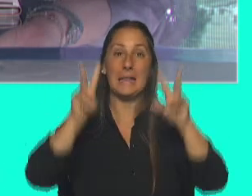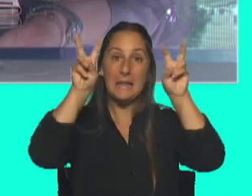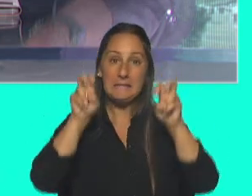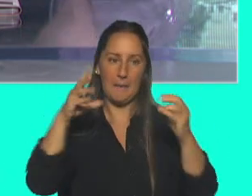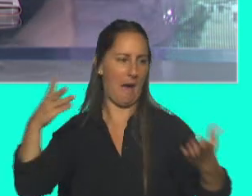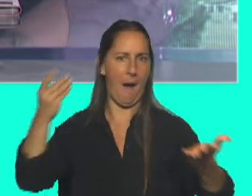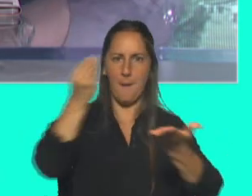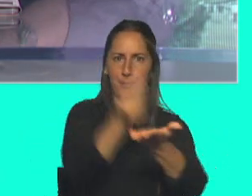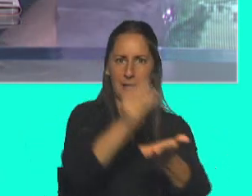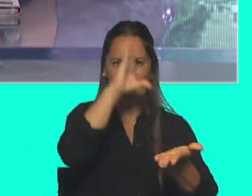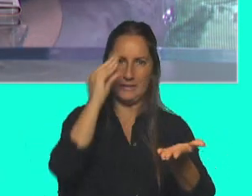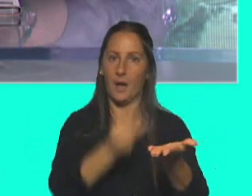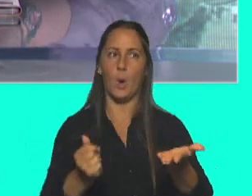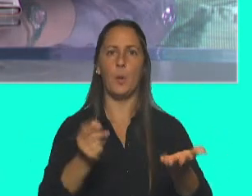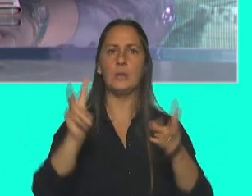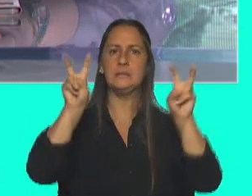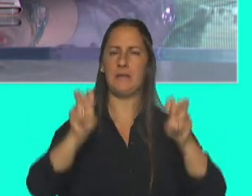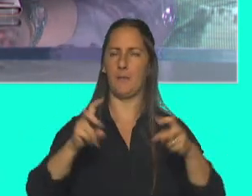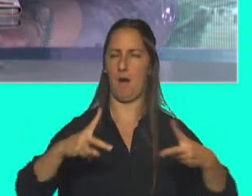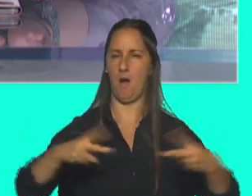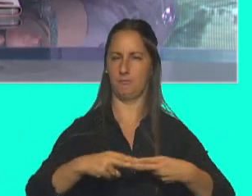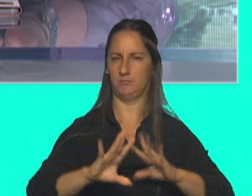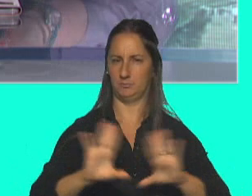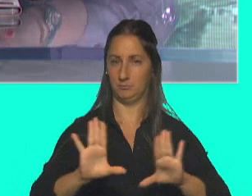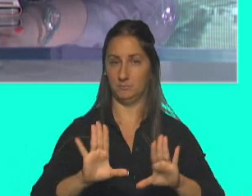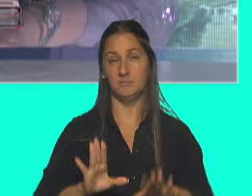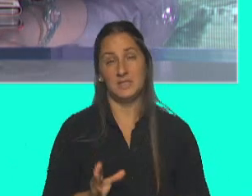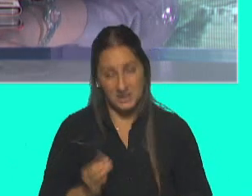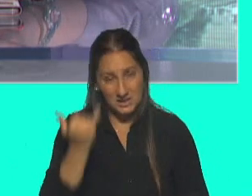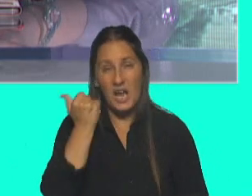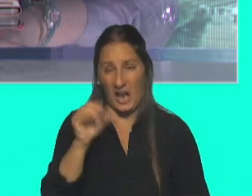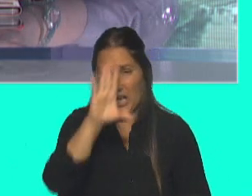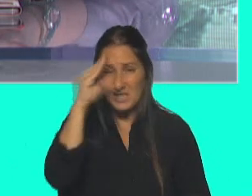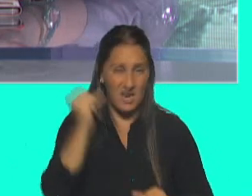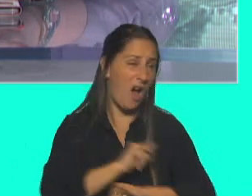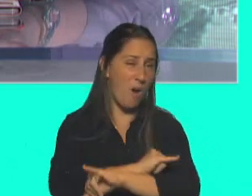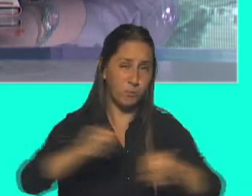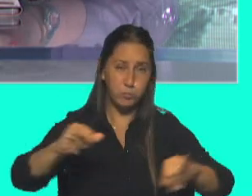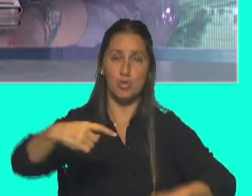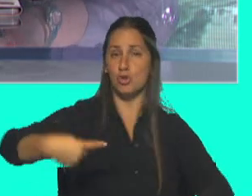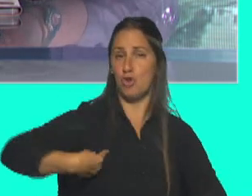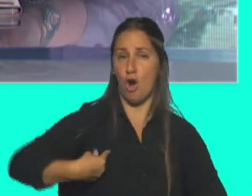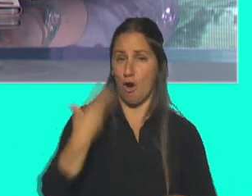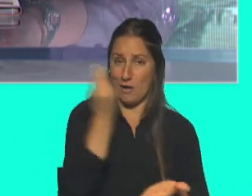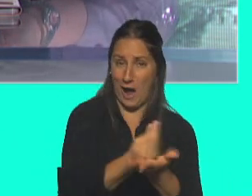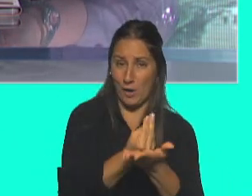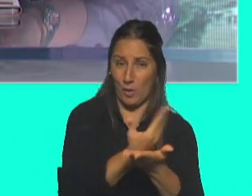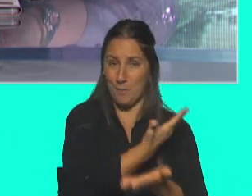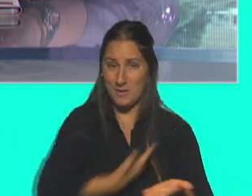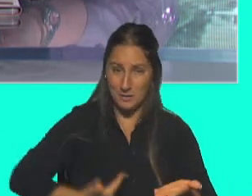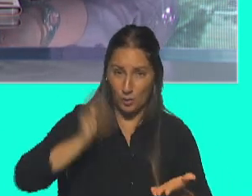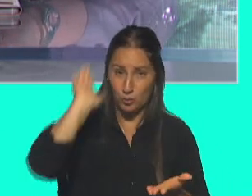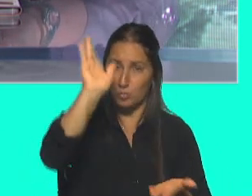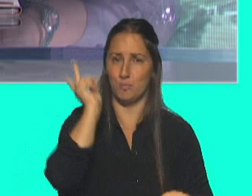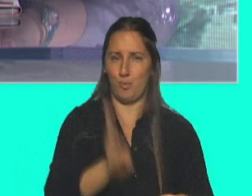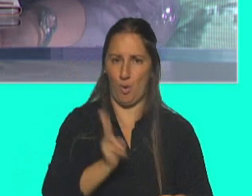con mucha claridad ya definió Cristina Fernández, que es que está proscripta. Y yo voy a recordar algo que